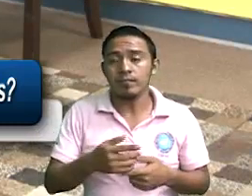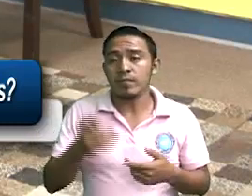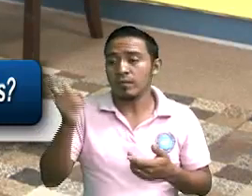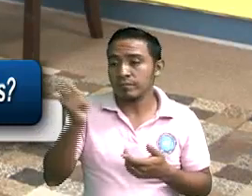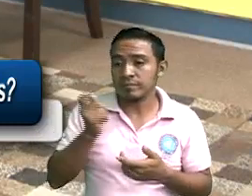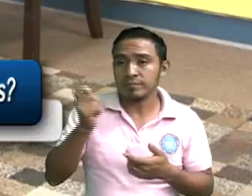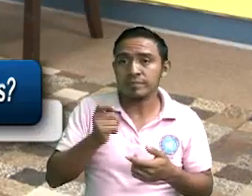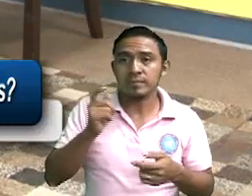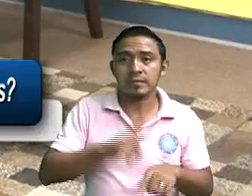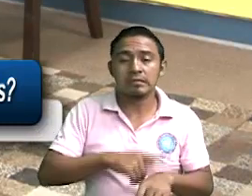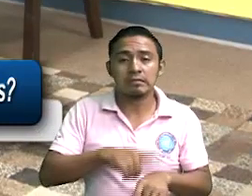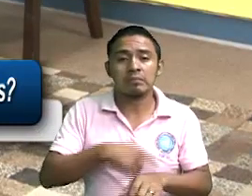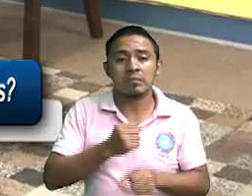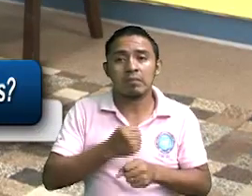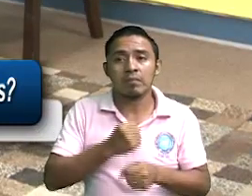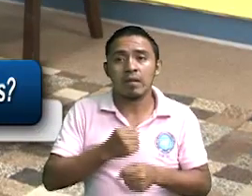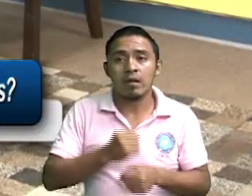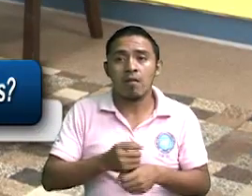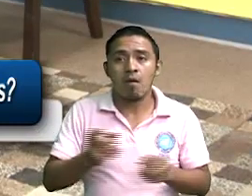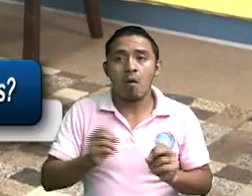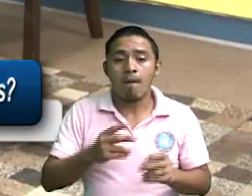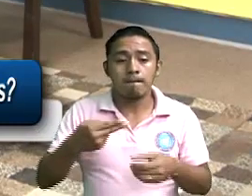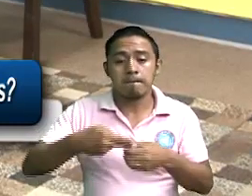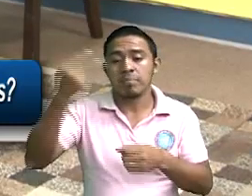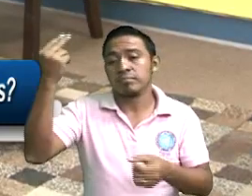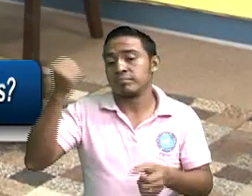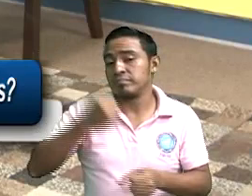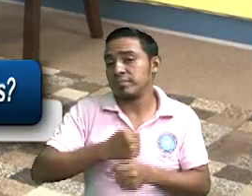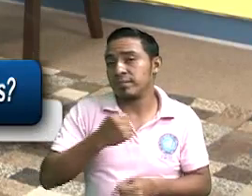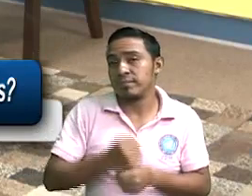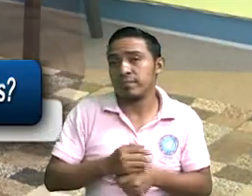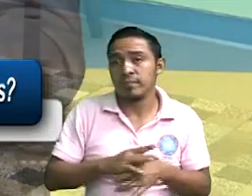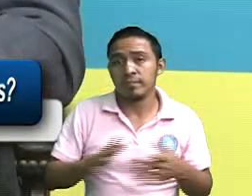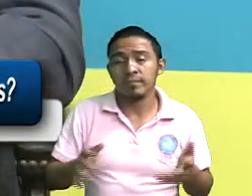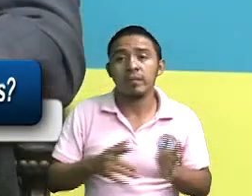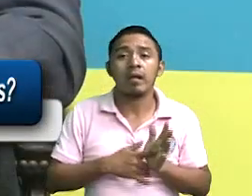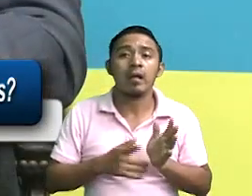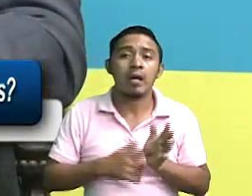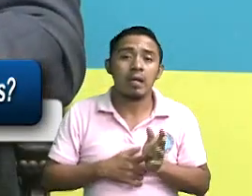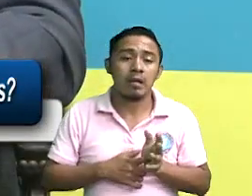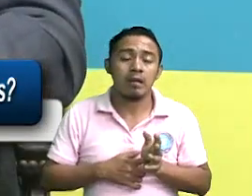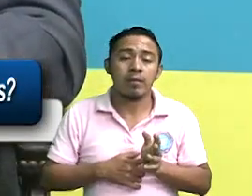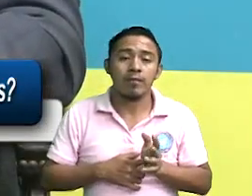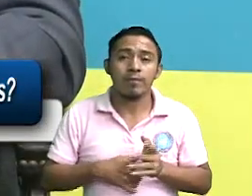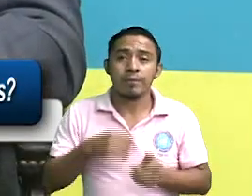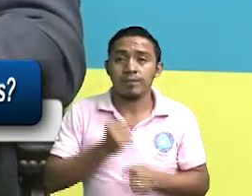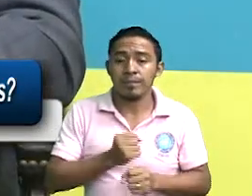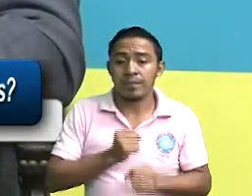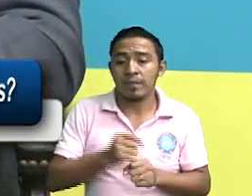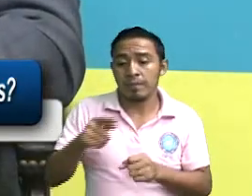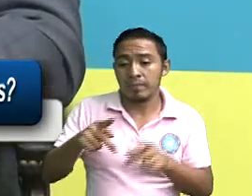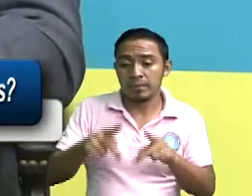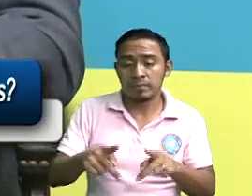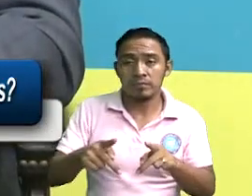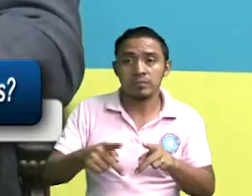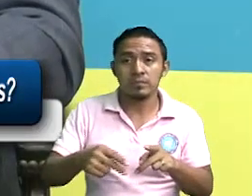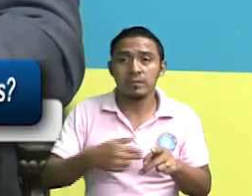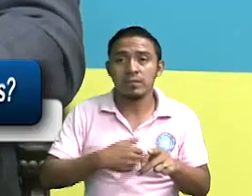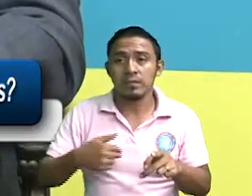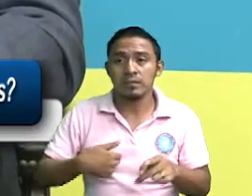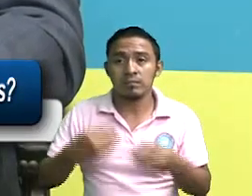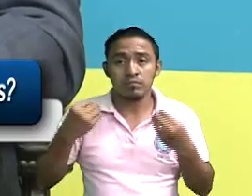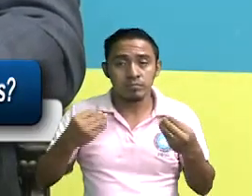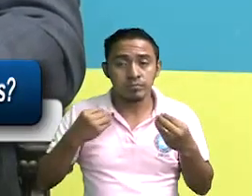subsidio, pierden días laborales o pierden sus trabajos. Si, por ejemplo, el trabajo que el paciente realiza